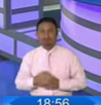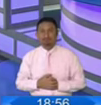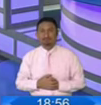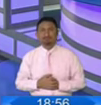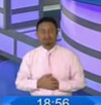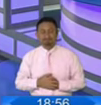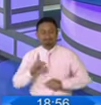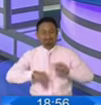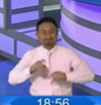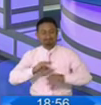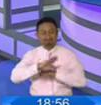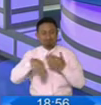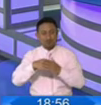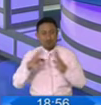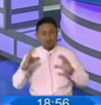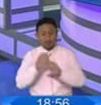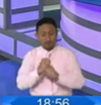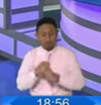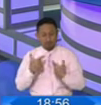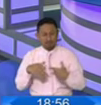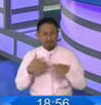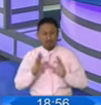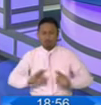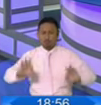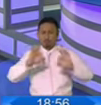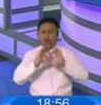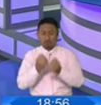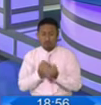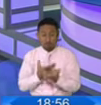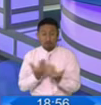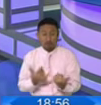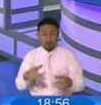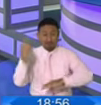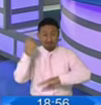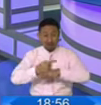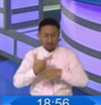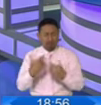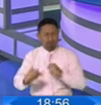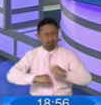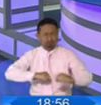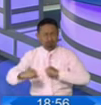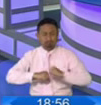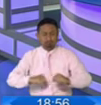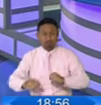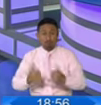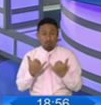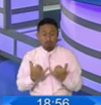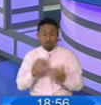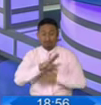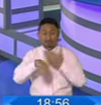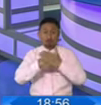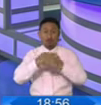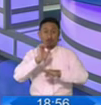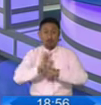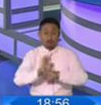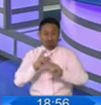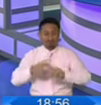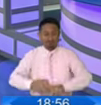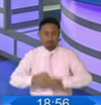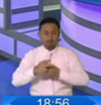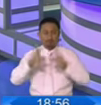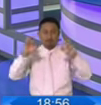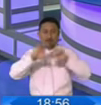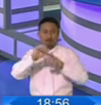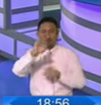amigos televidentes, buenas noches. Hay importante información en esta intensa jornada que se ha vivido en todo el país. Iniciamos con el tema